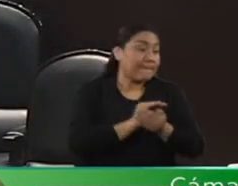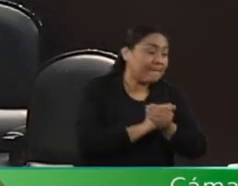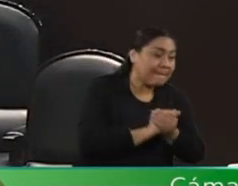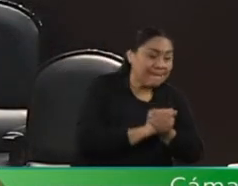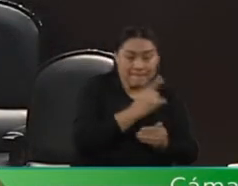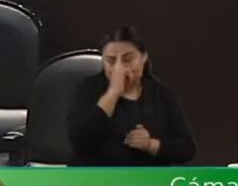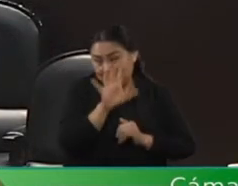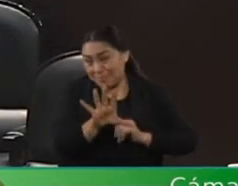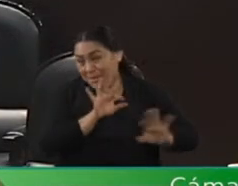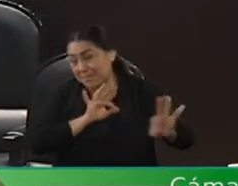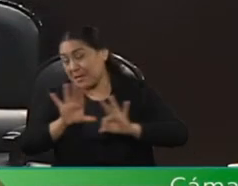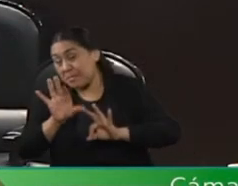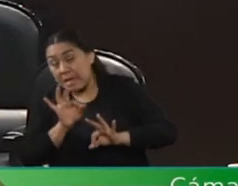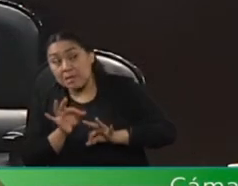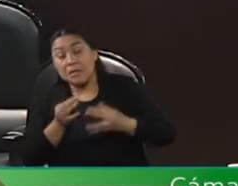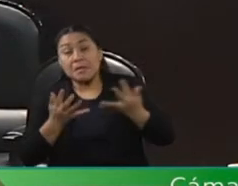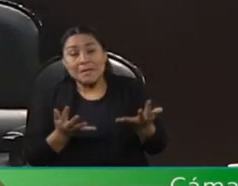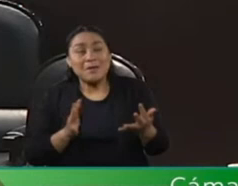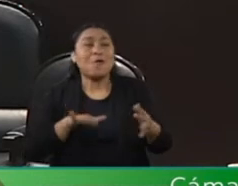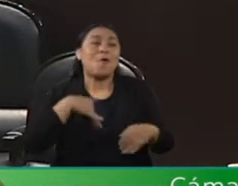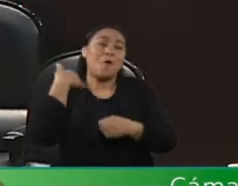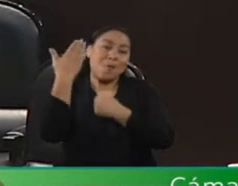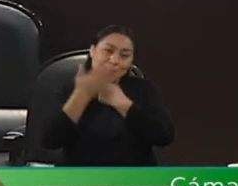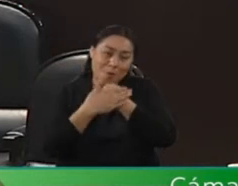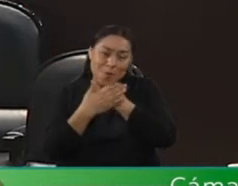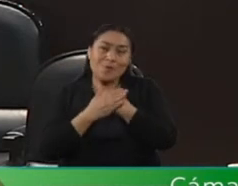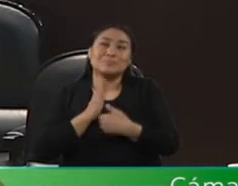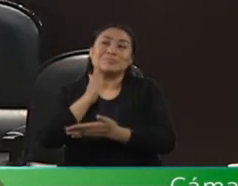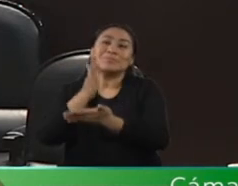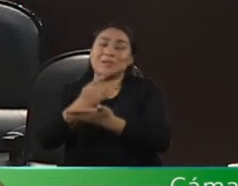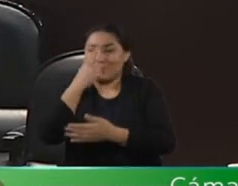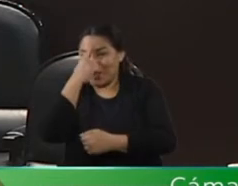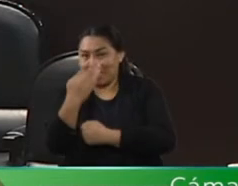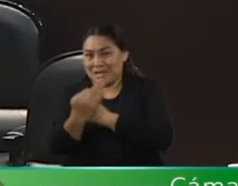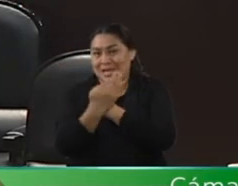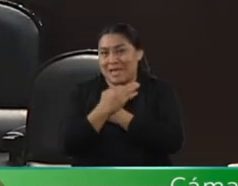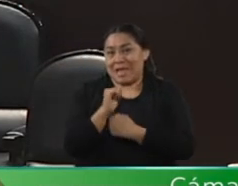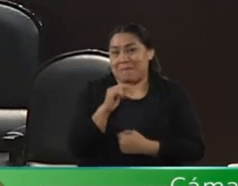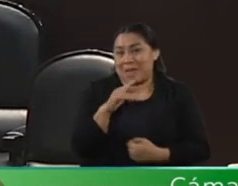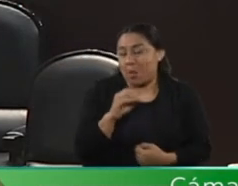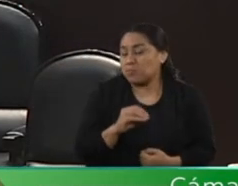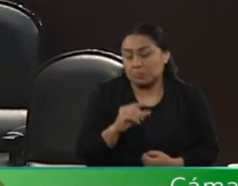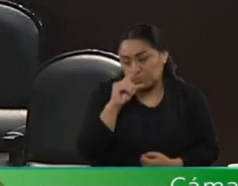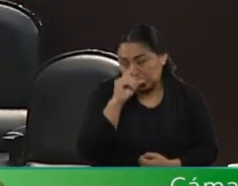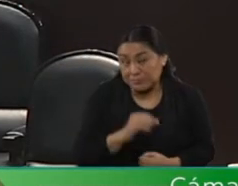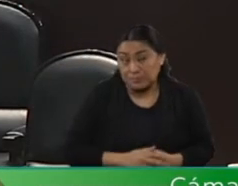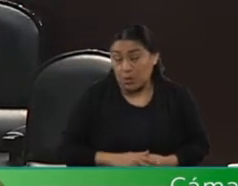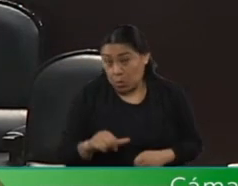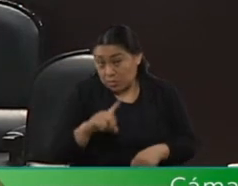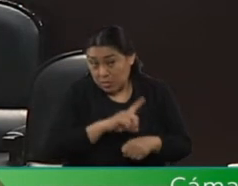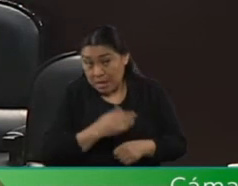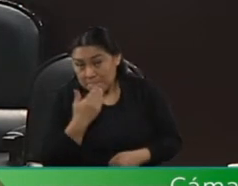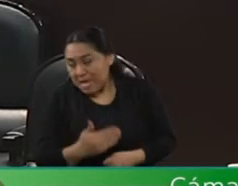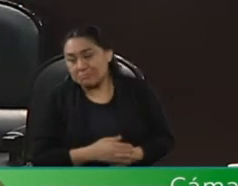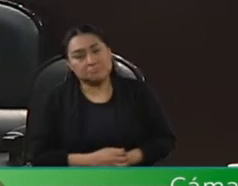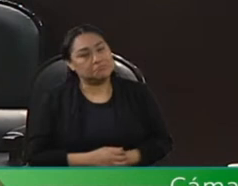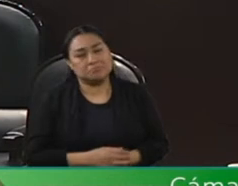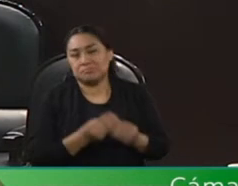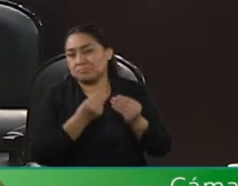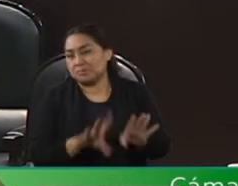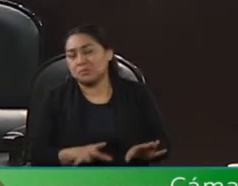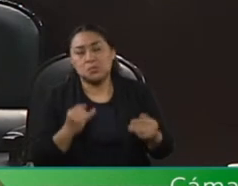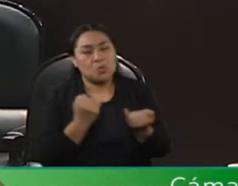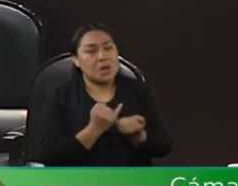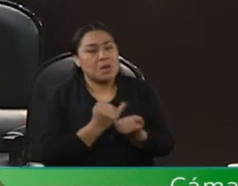suerte, tampoco podrán buscar ningún amparo ante la ley. No, no es un buen día, y no es un buen día para las mujeres. Y lo